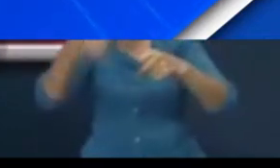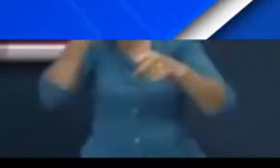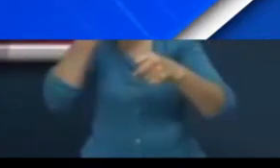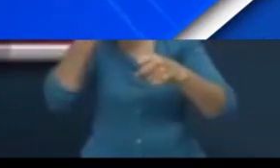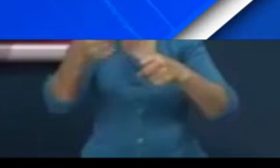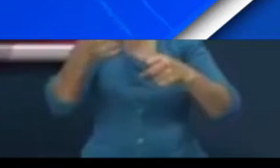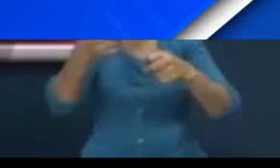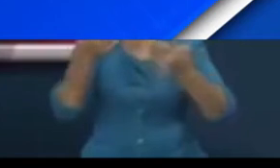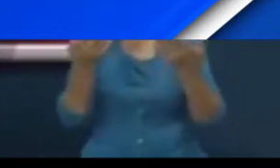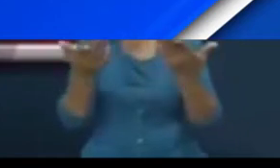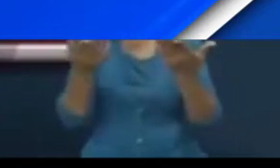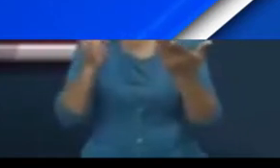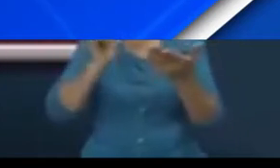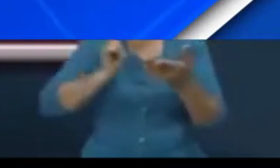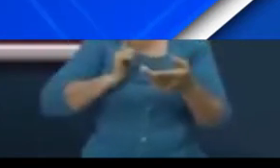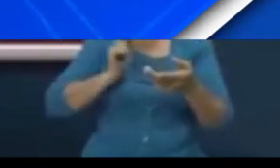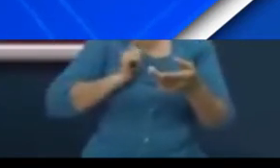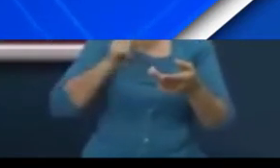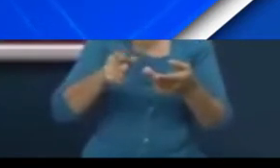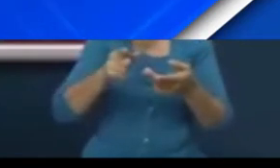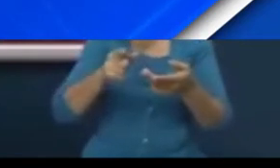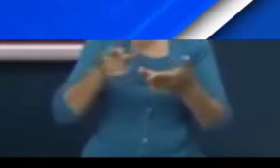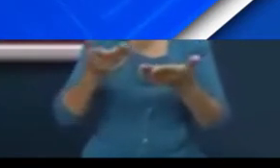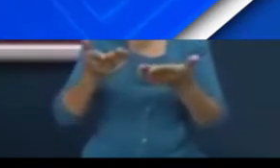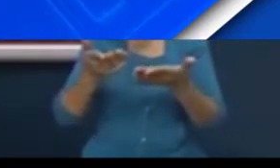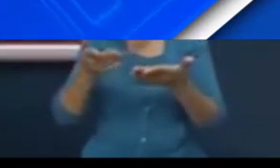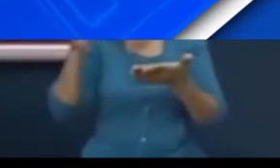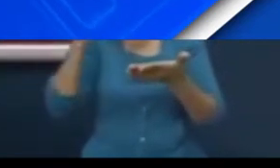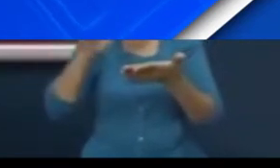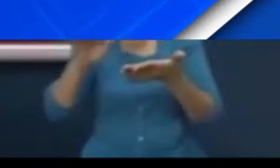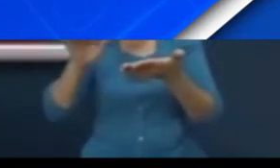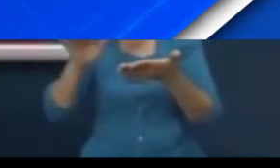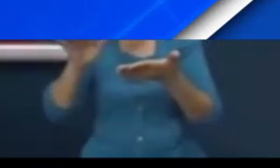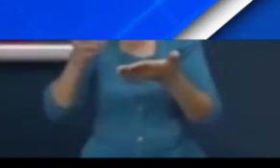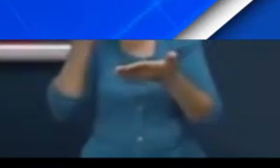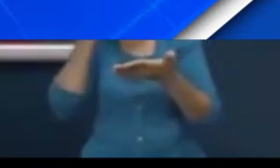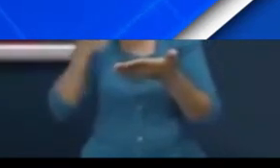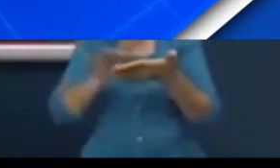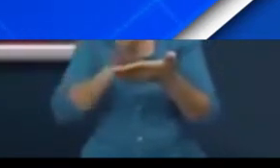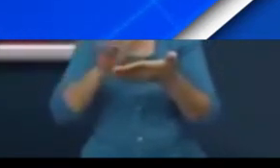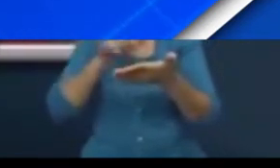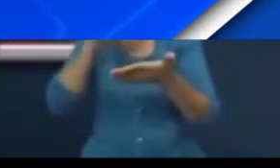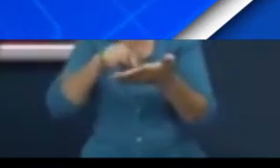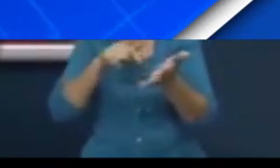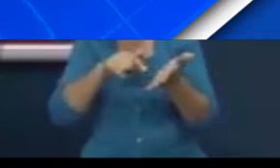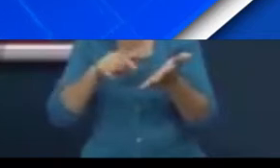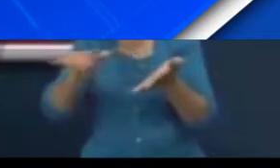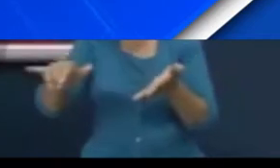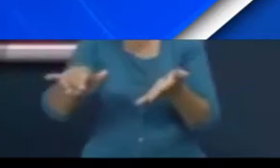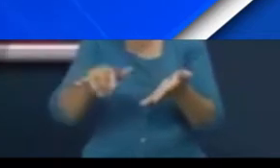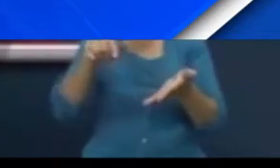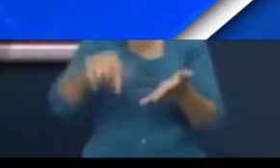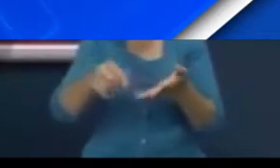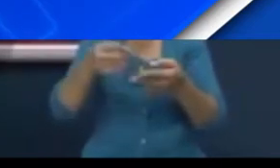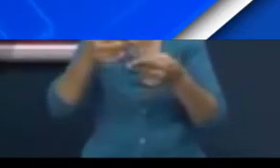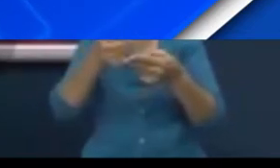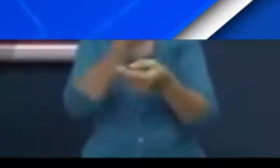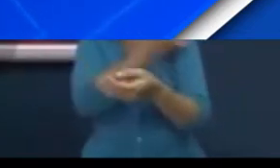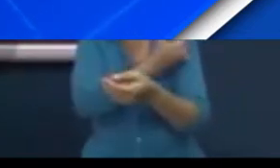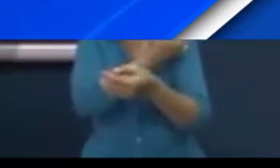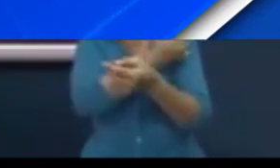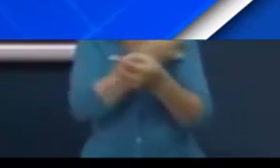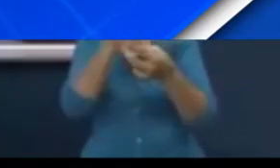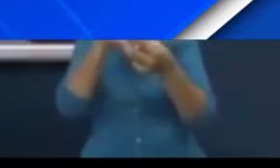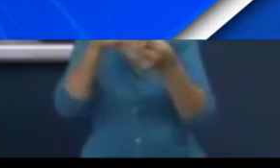para que ahí cuando se pasa por un teléfono ya se así eh sale las vacunas